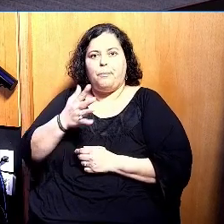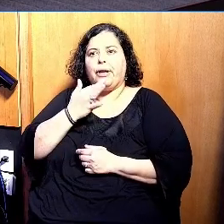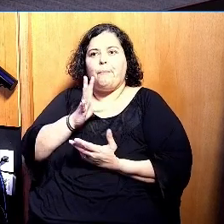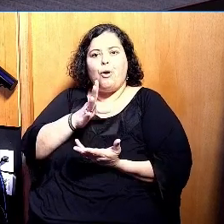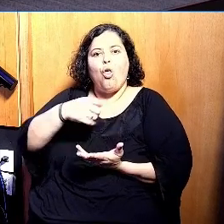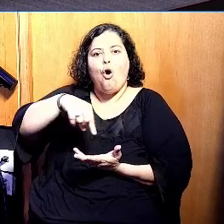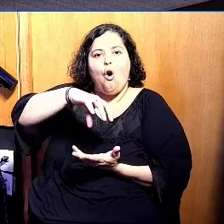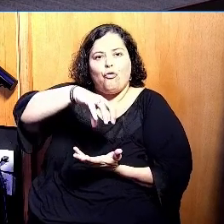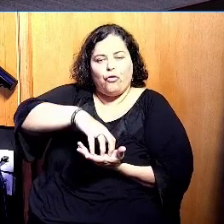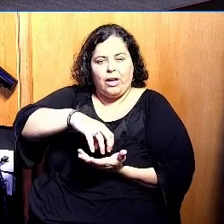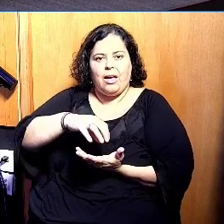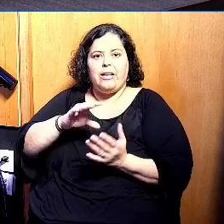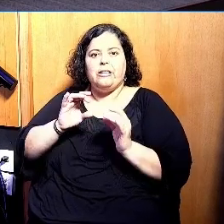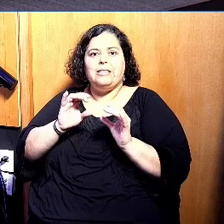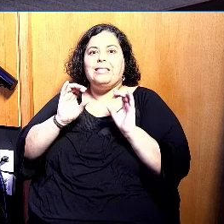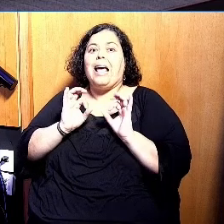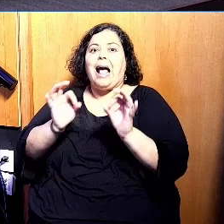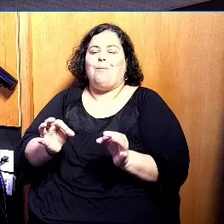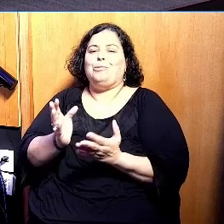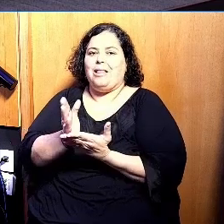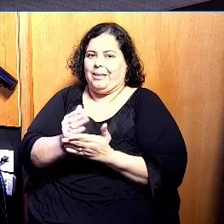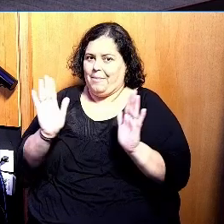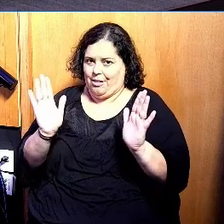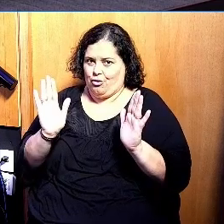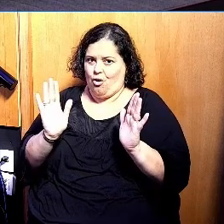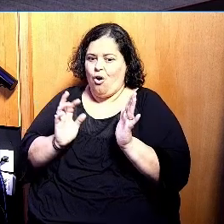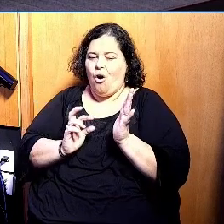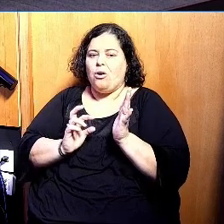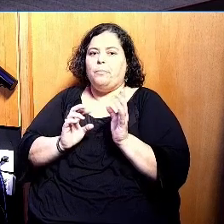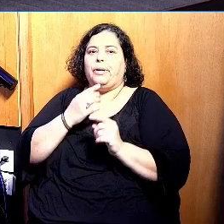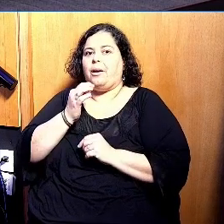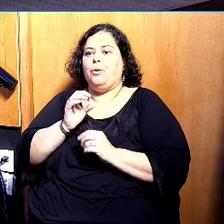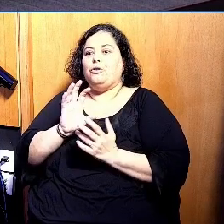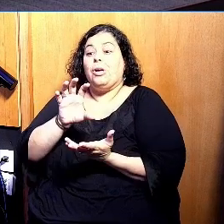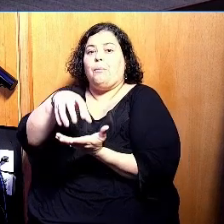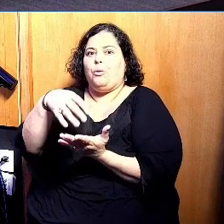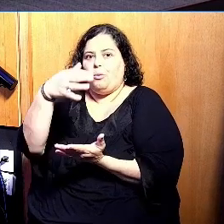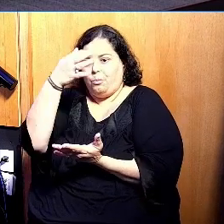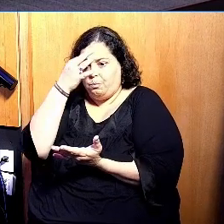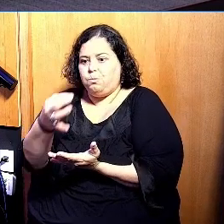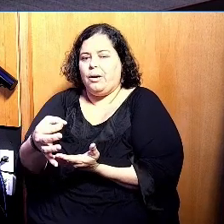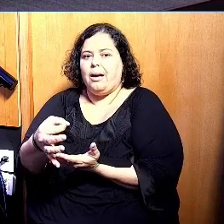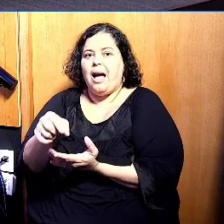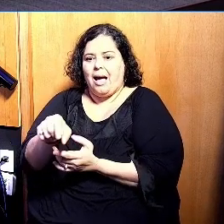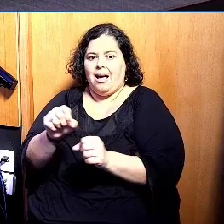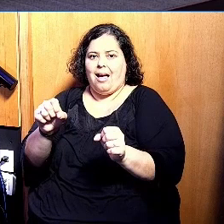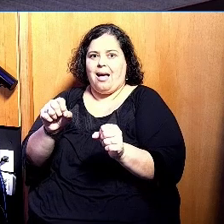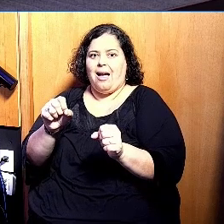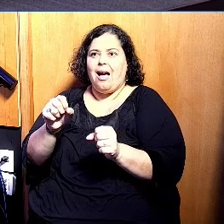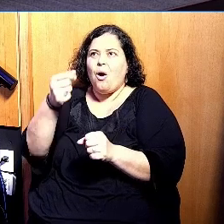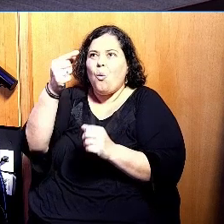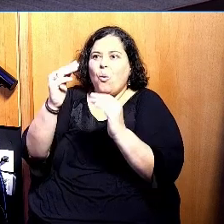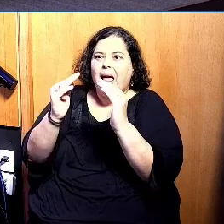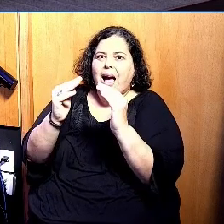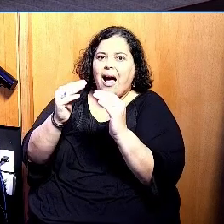geolocalización, o sea, llegamos solamente hasta el departamento, porque si íbamos un paso más hasta, por ejemplo, la localidad, encontrábamos que había una escuela chiquita con